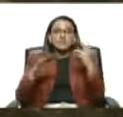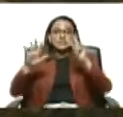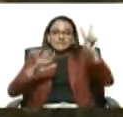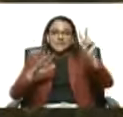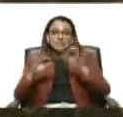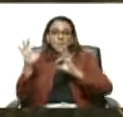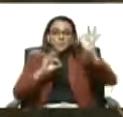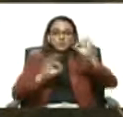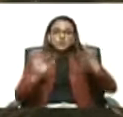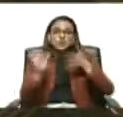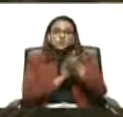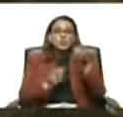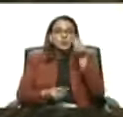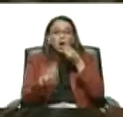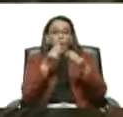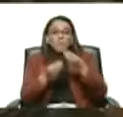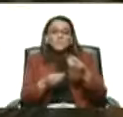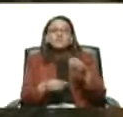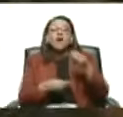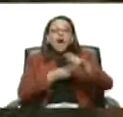programas sociales de alimentación.